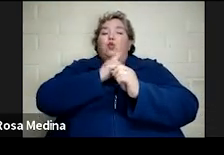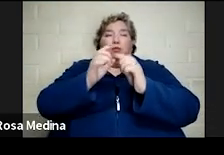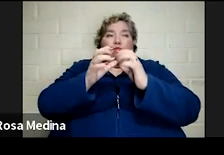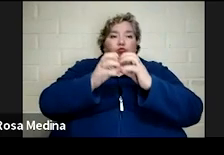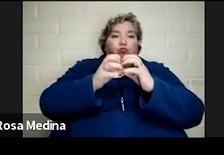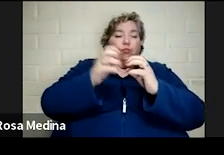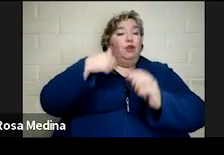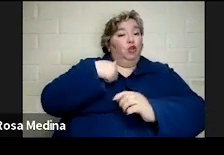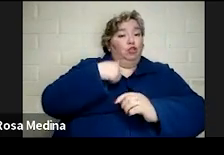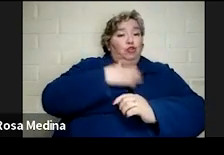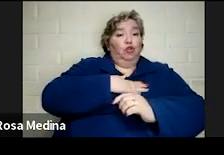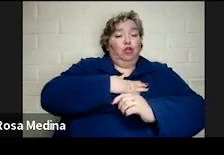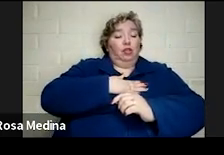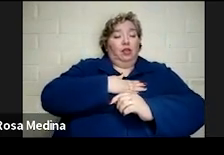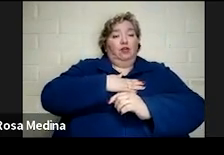centrar,